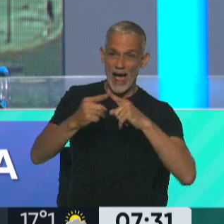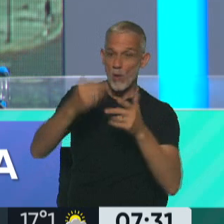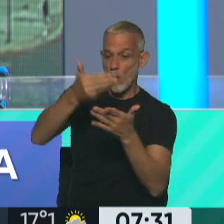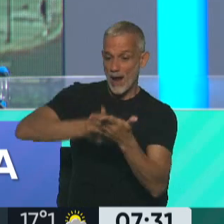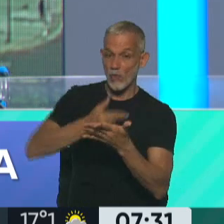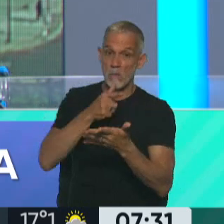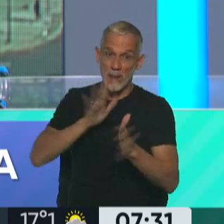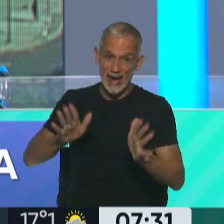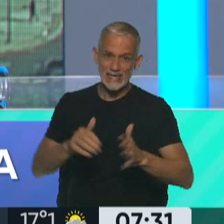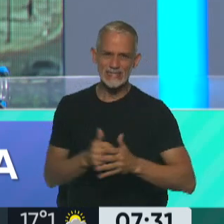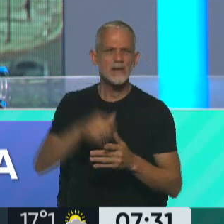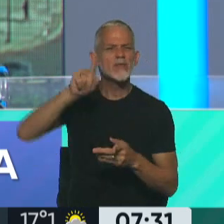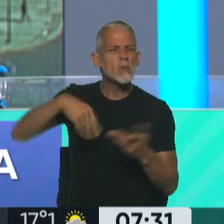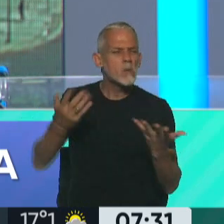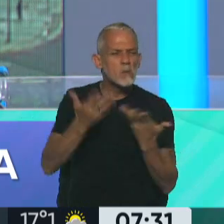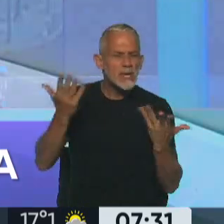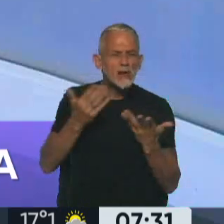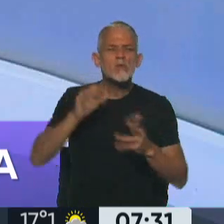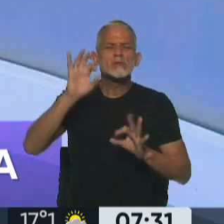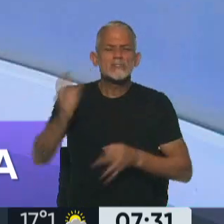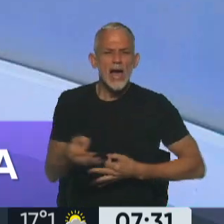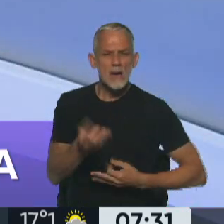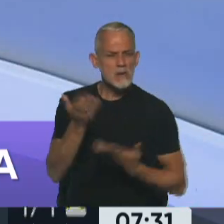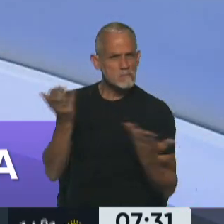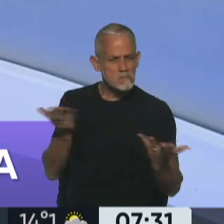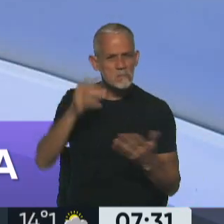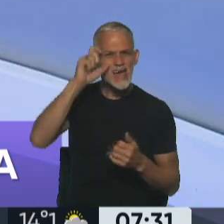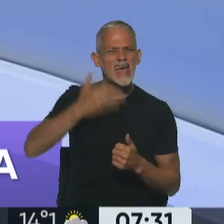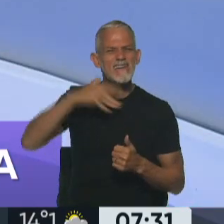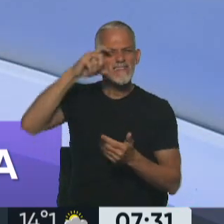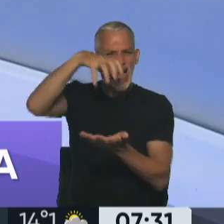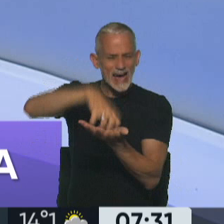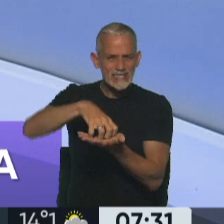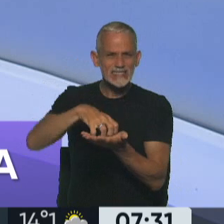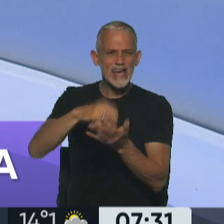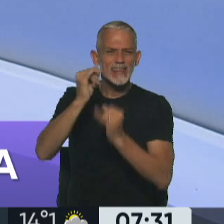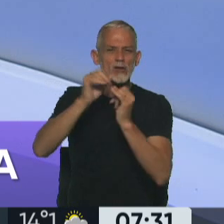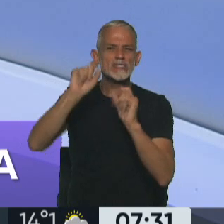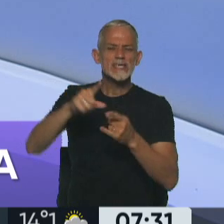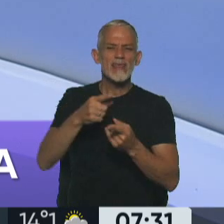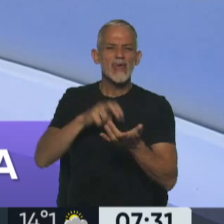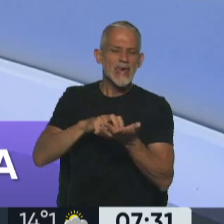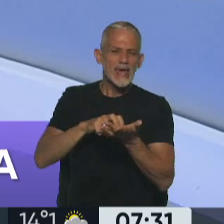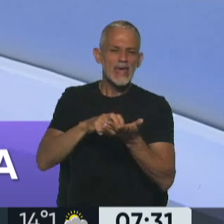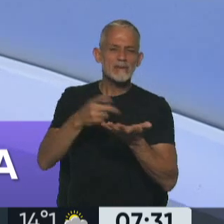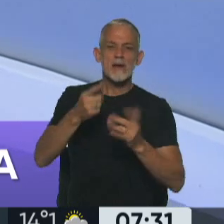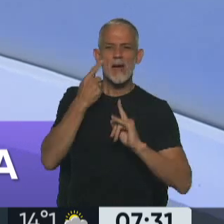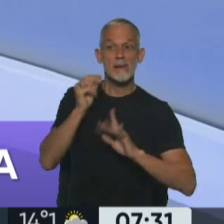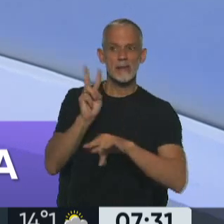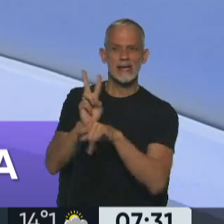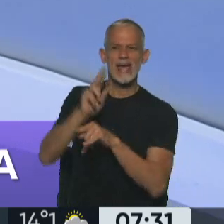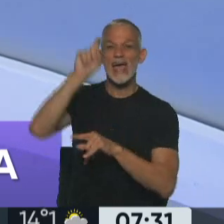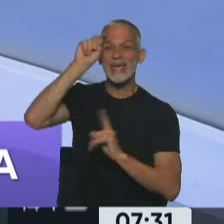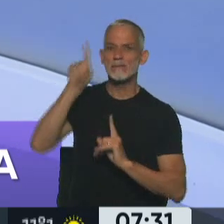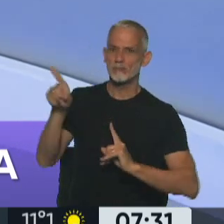¿Esto? ¿Cuál es la fuente para hablar de un acuerdo preliminar que utiliza justamente EFE, la agencia de noticias española? EFE usa una fuente de seguridad